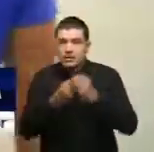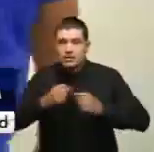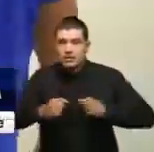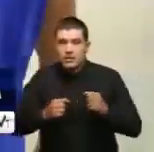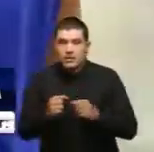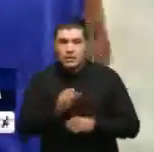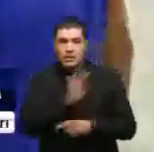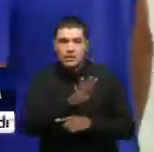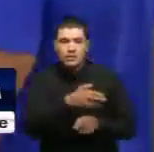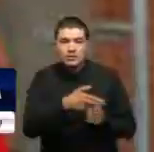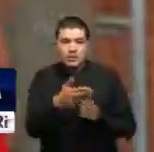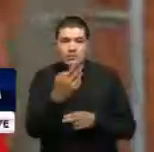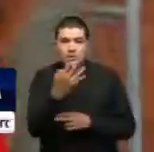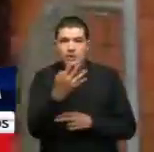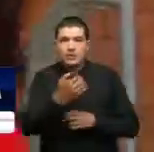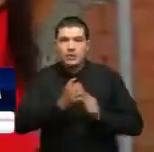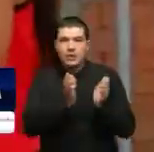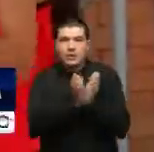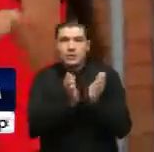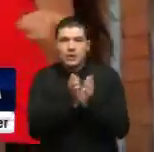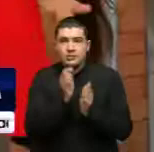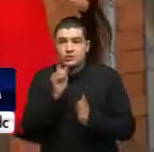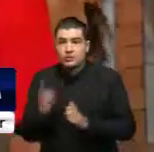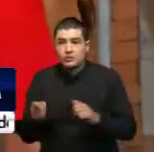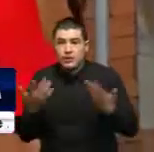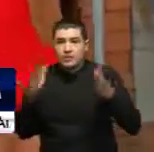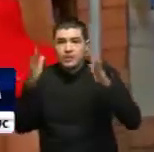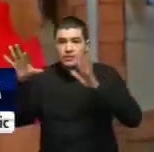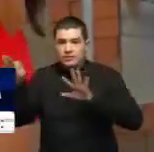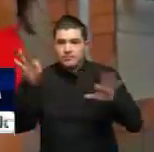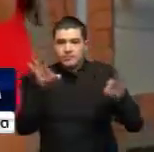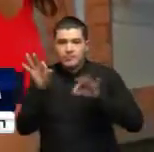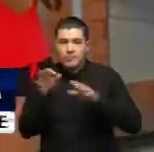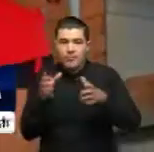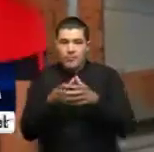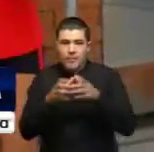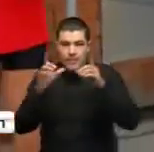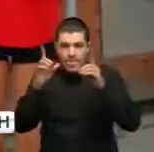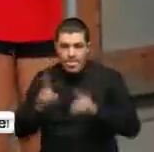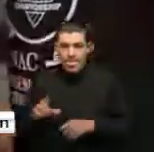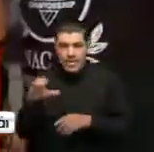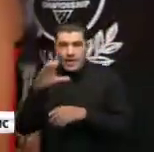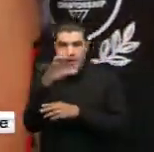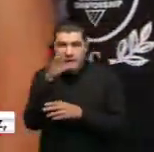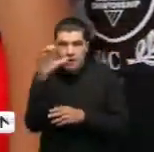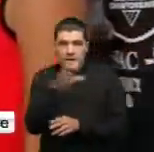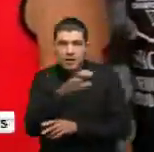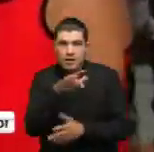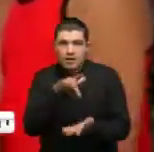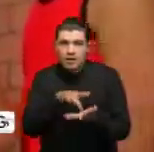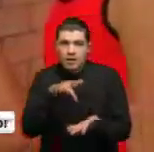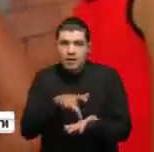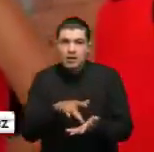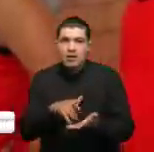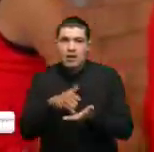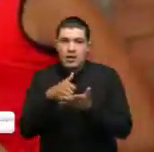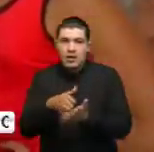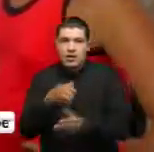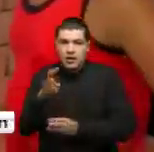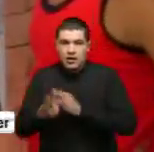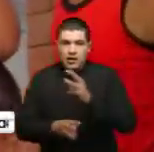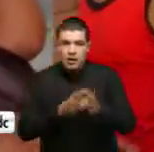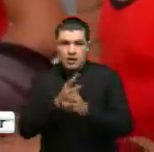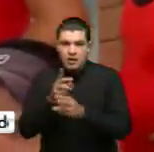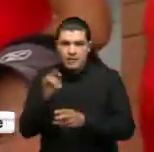4 de mayo este evento será selectivo para definir a la selección colombiana que estará presente en la copa mundial de phoenix